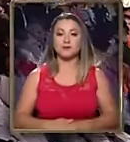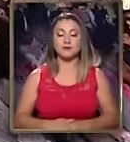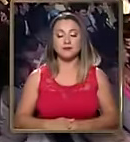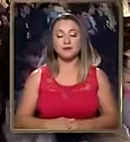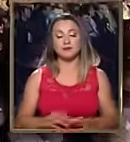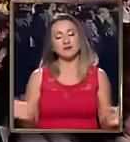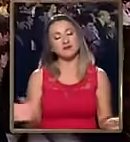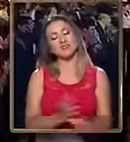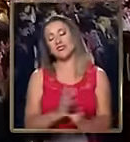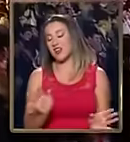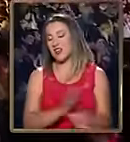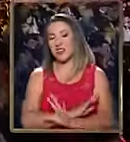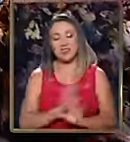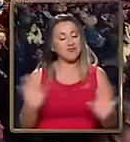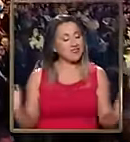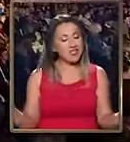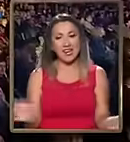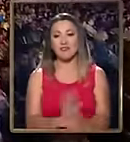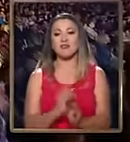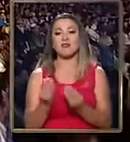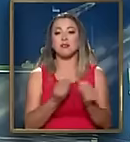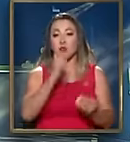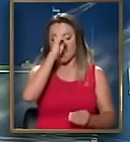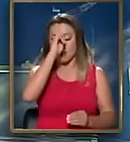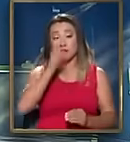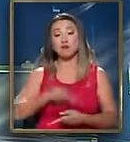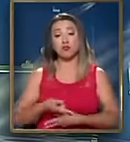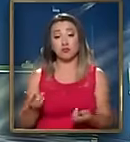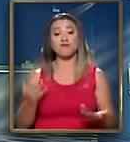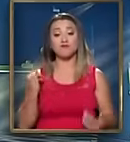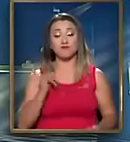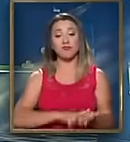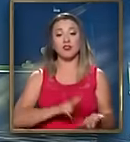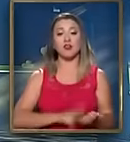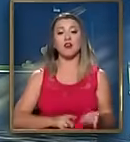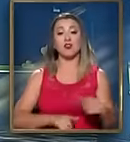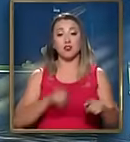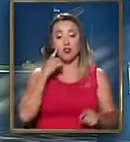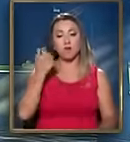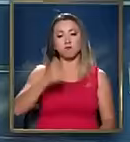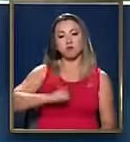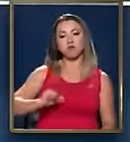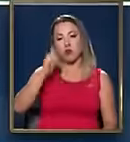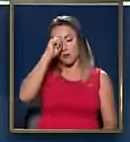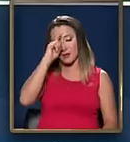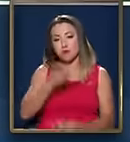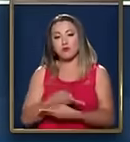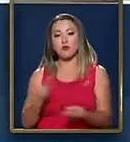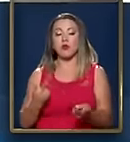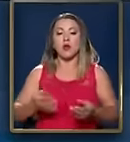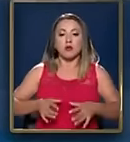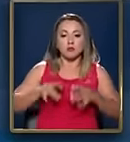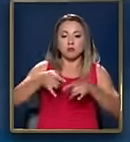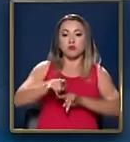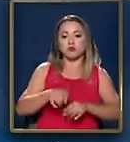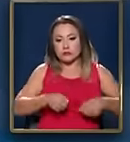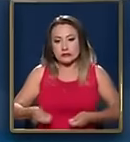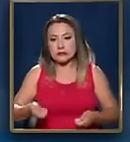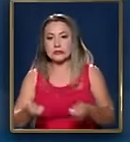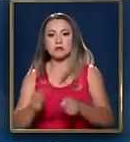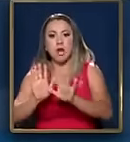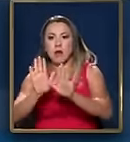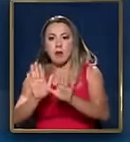Es terrible esto que pasa en los hospitales públicos. El otro día estaban operando un tipo en un hospital público, entró el camillero, dijo, paren, paren, que